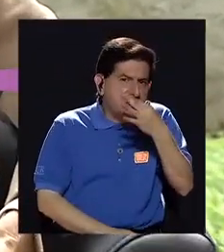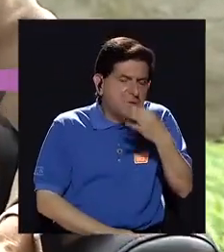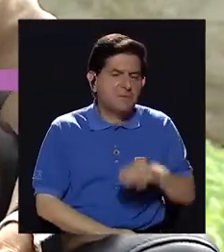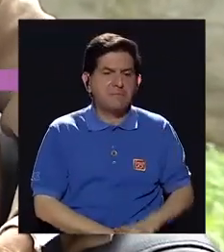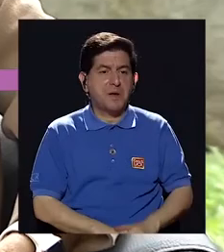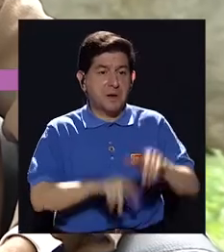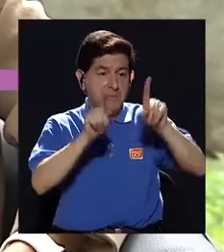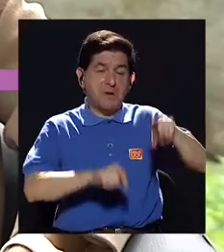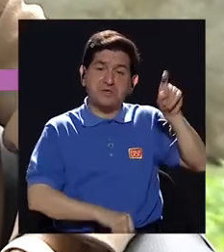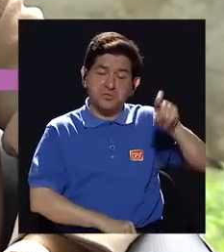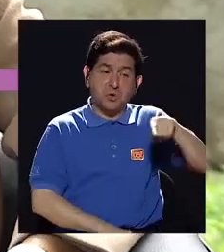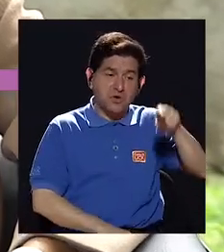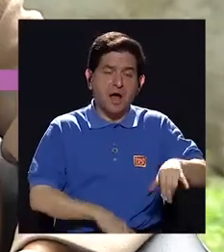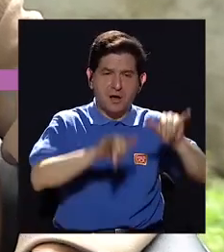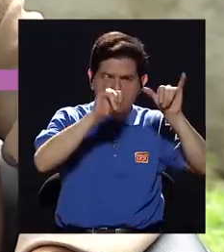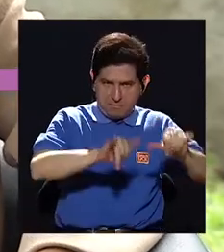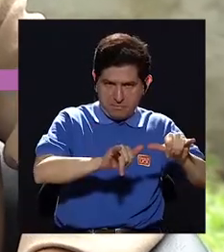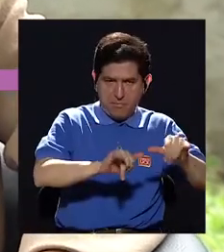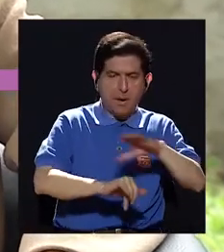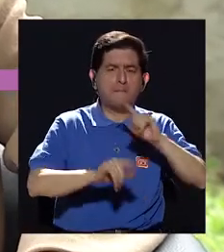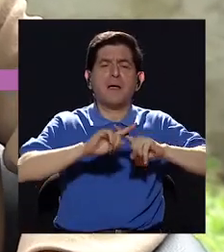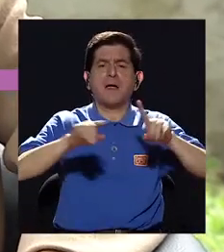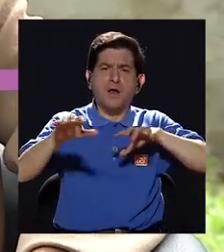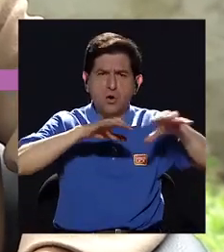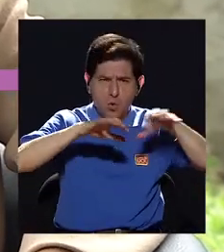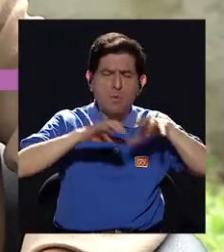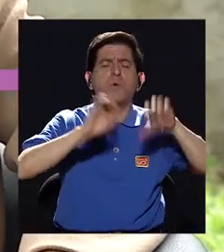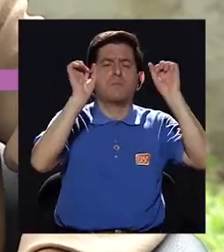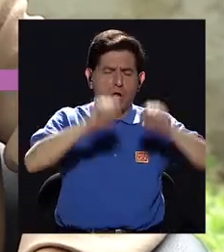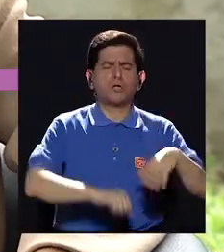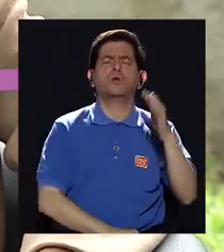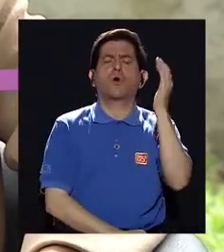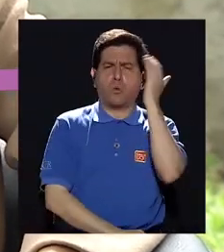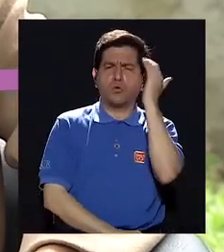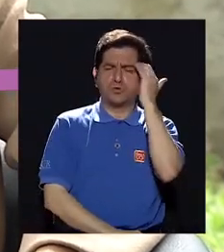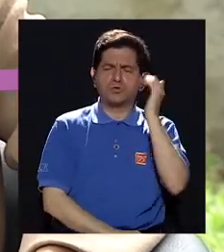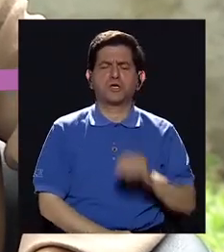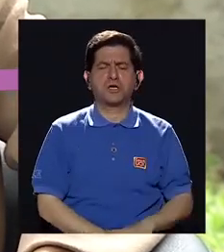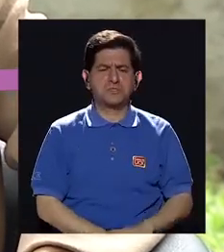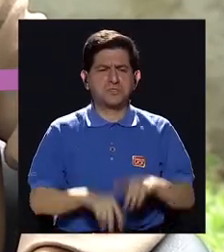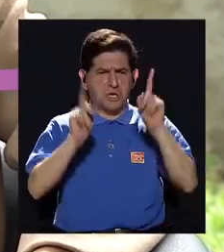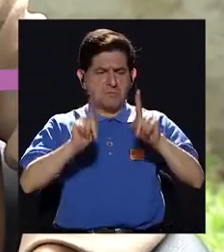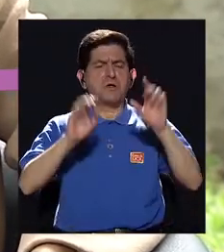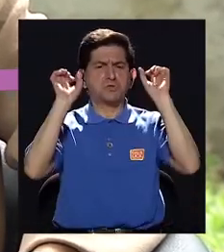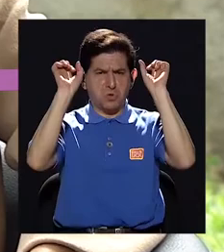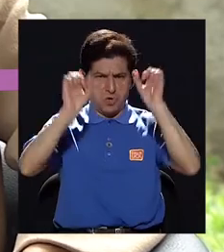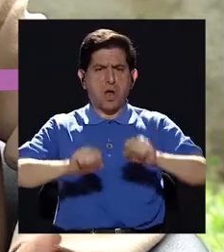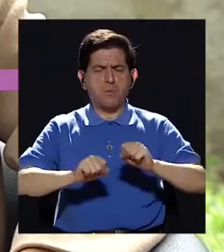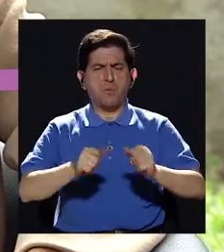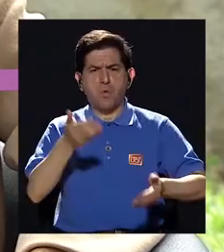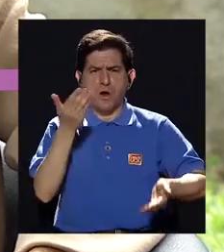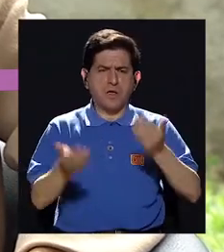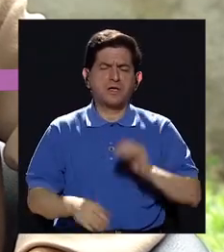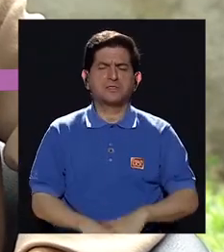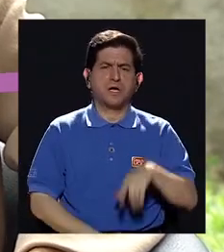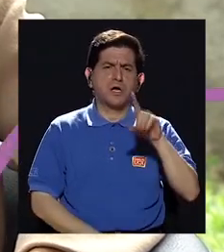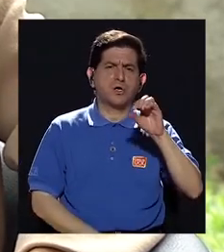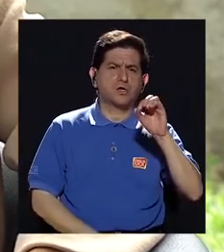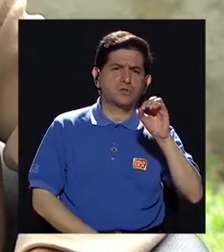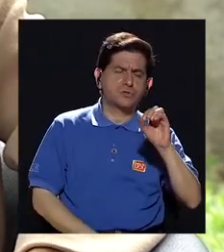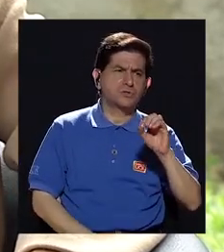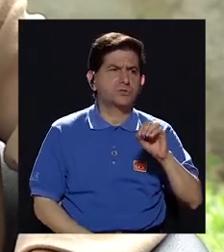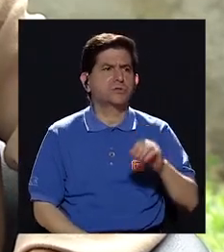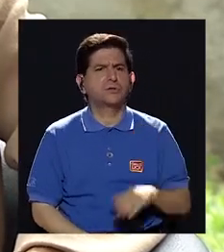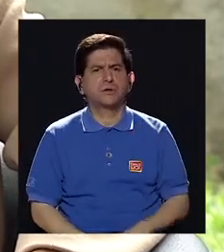que requieren estar encamado, pero que pueden movilizarse, que están conscientes, que están orientadas y que posiblemente sea uno o dos